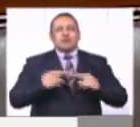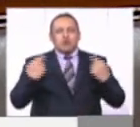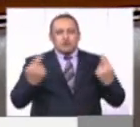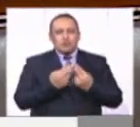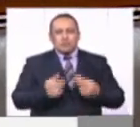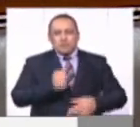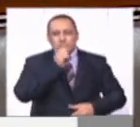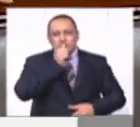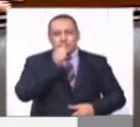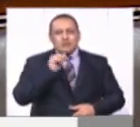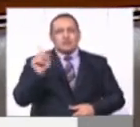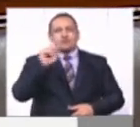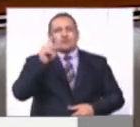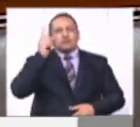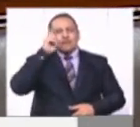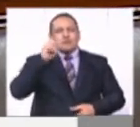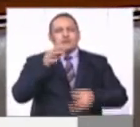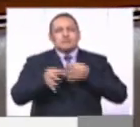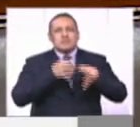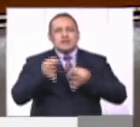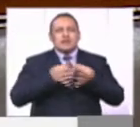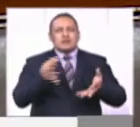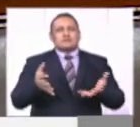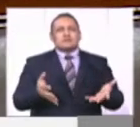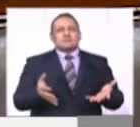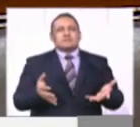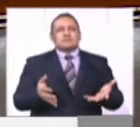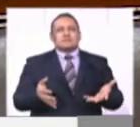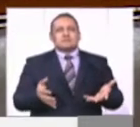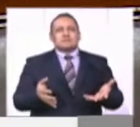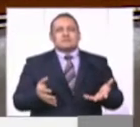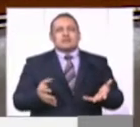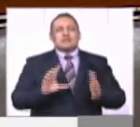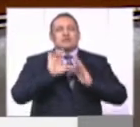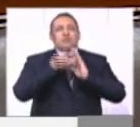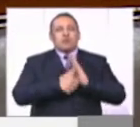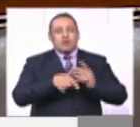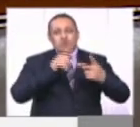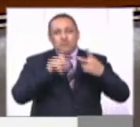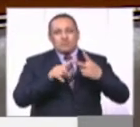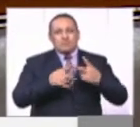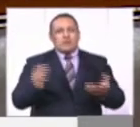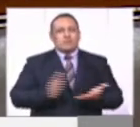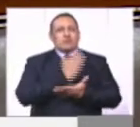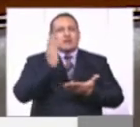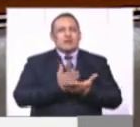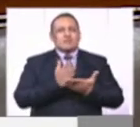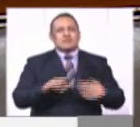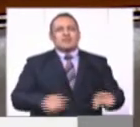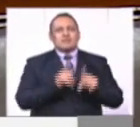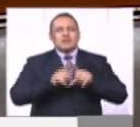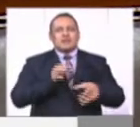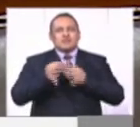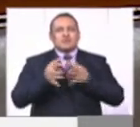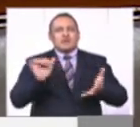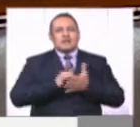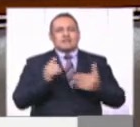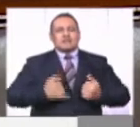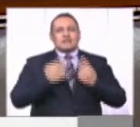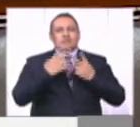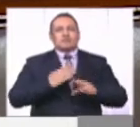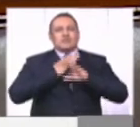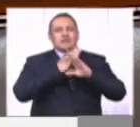reservada y no supo explicar y lo otro que es lo más grave cuando señaló que había una